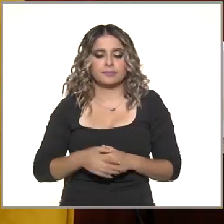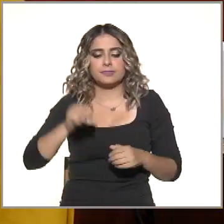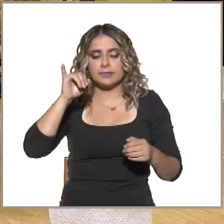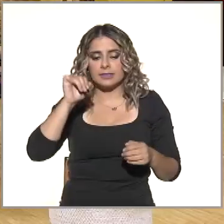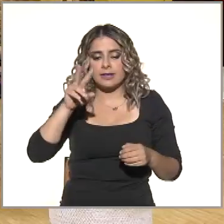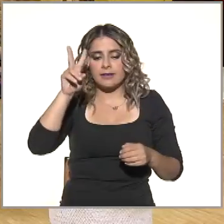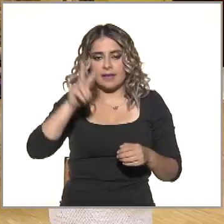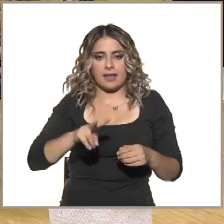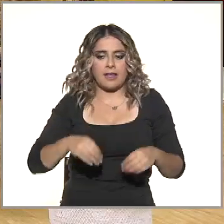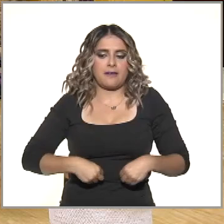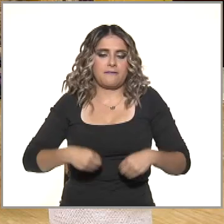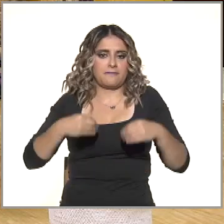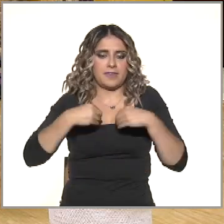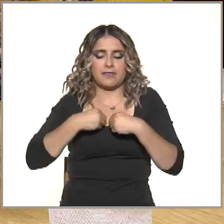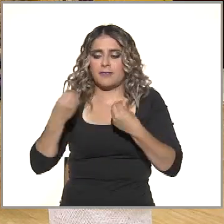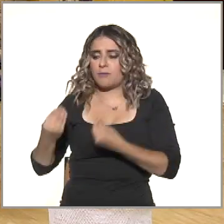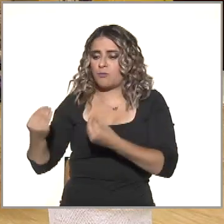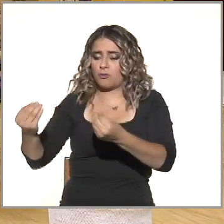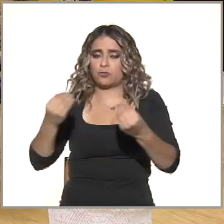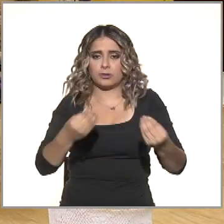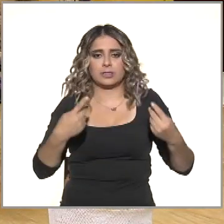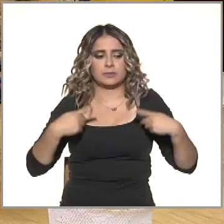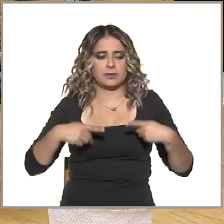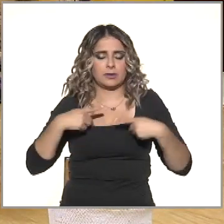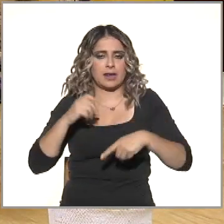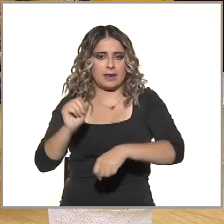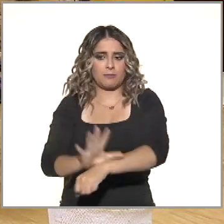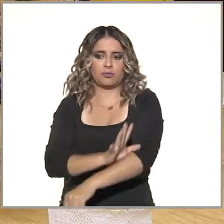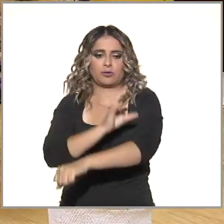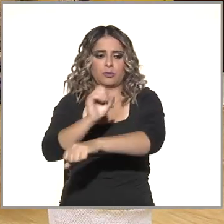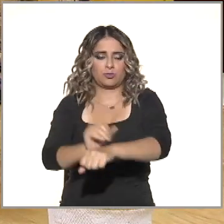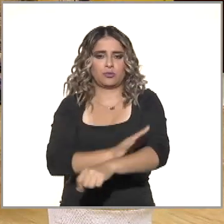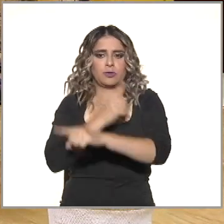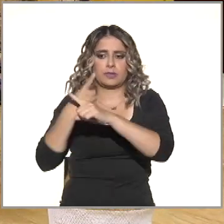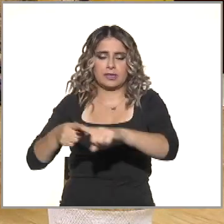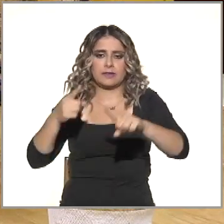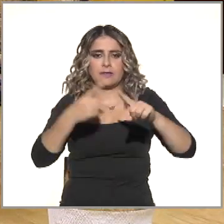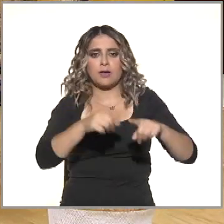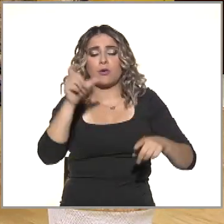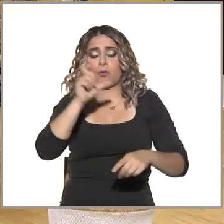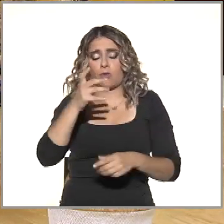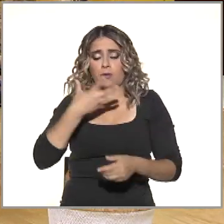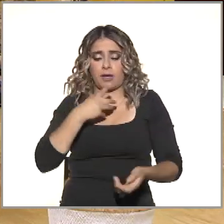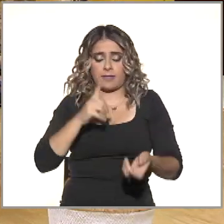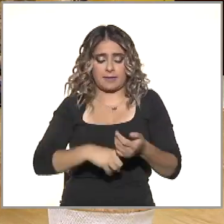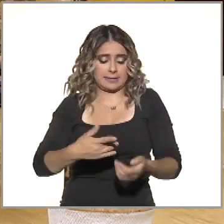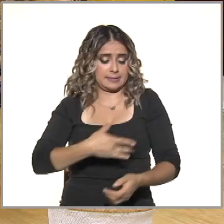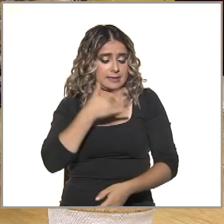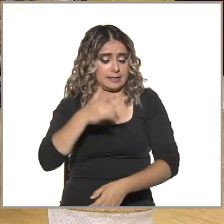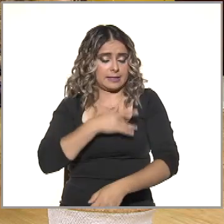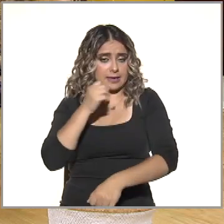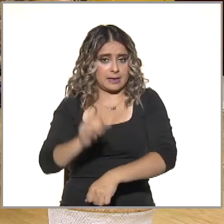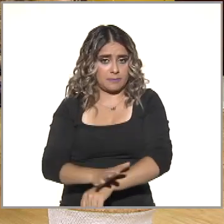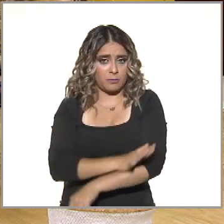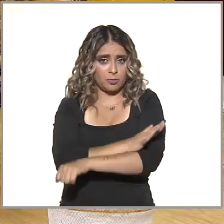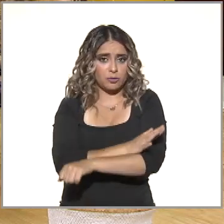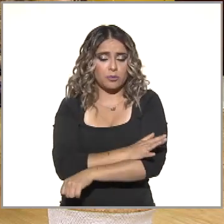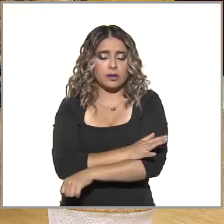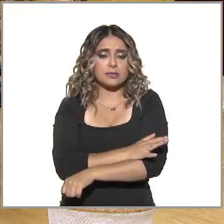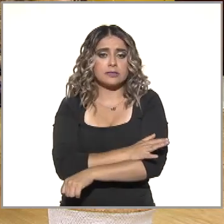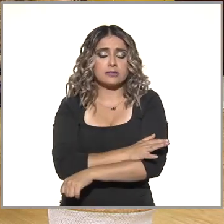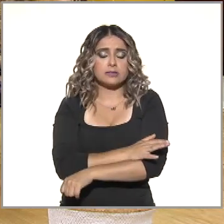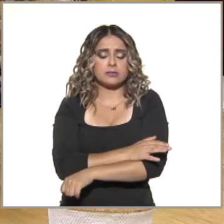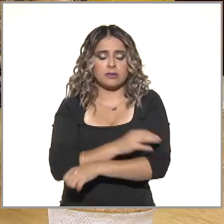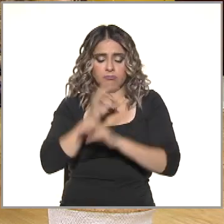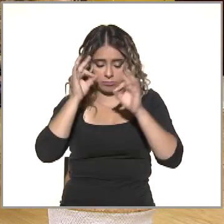vivimos muchísimas emociones y muchas veces cuando solo las experimentamos, no las